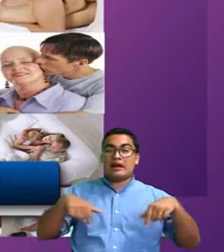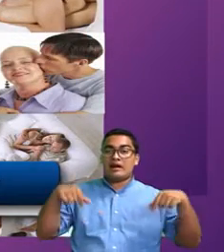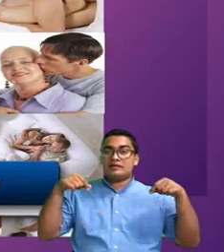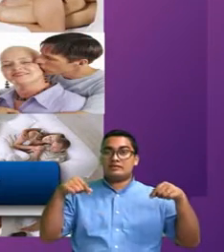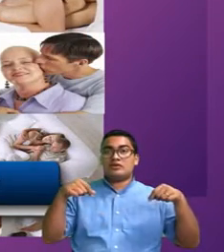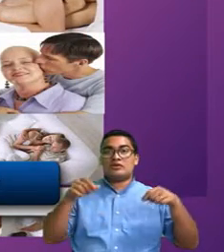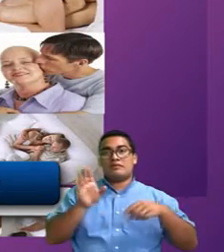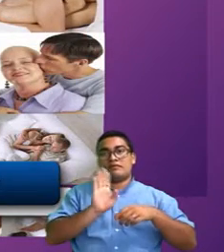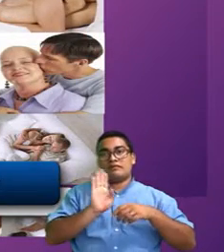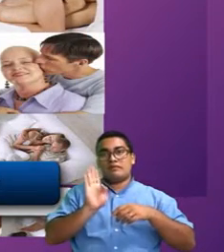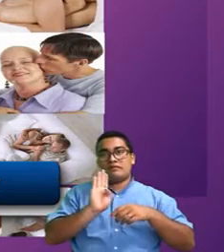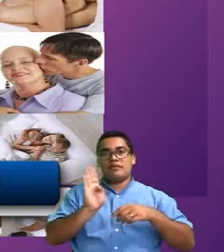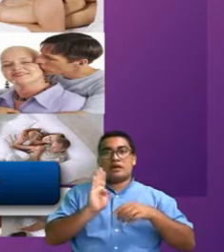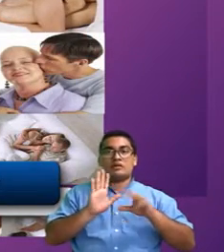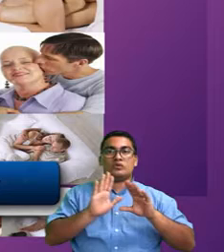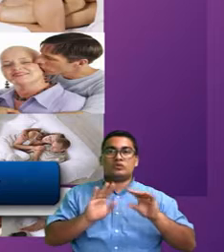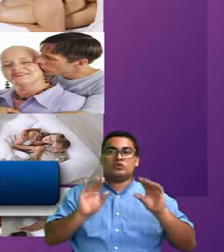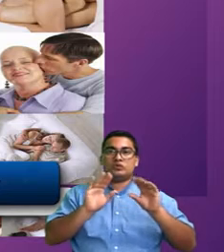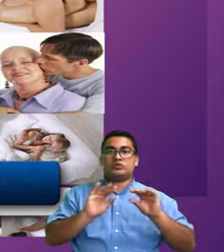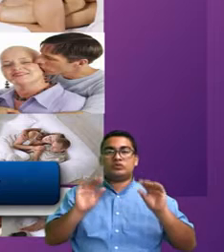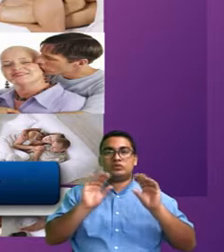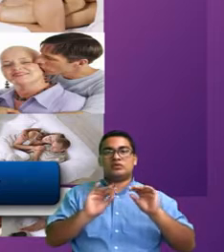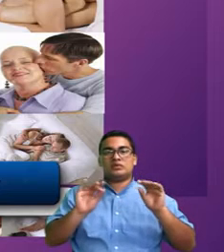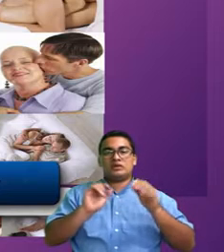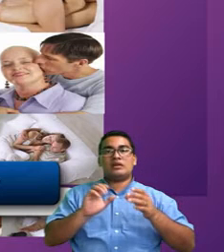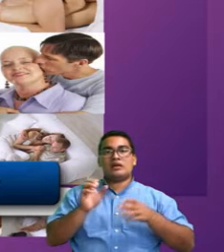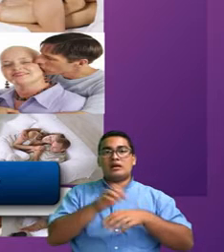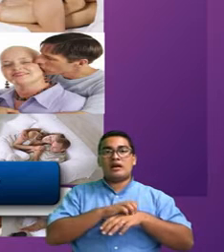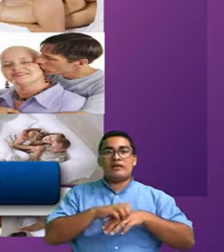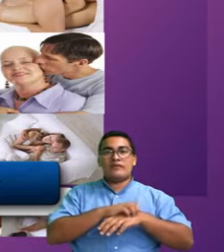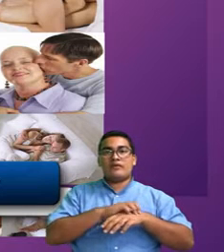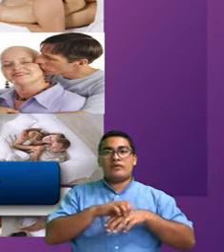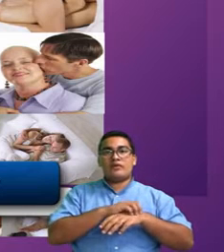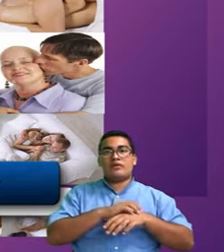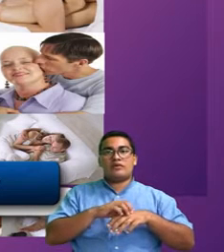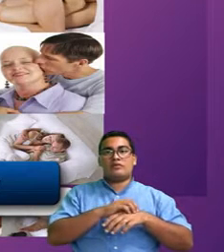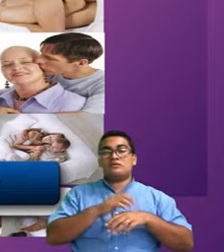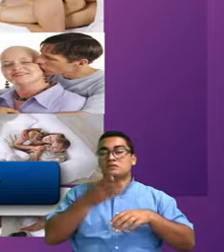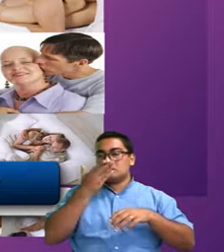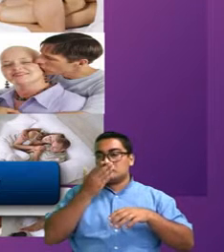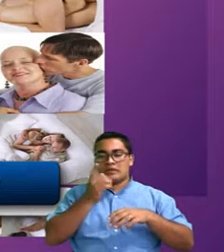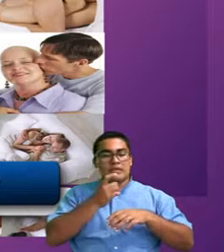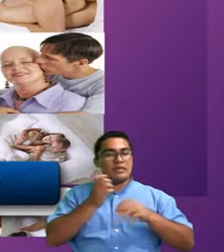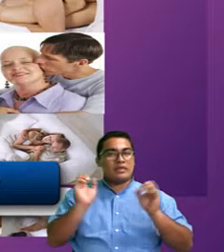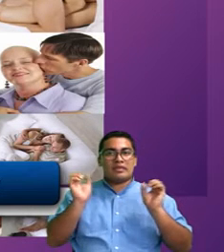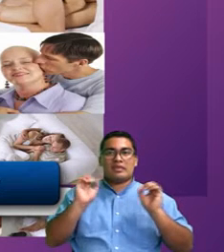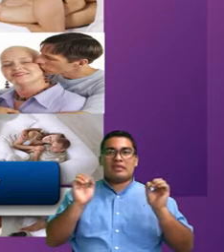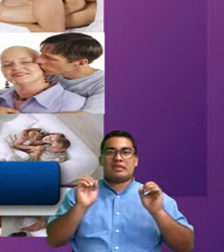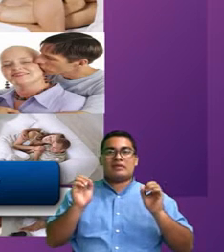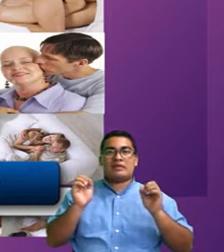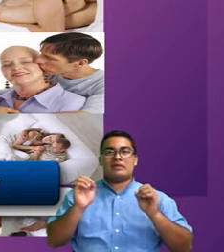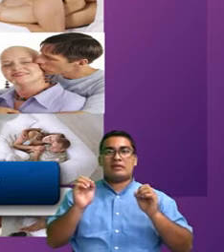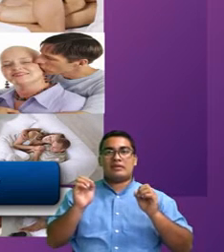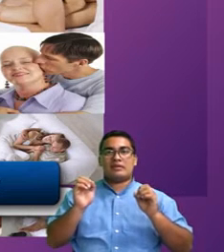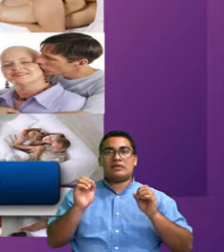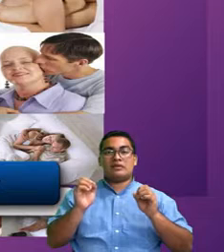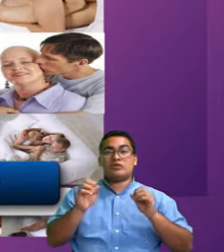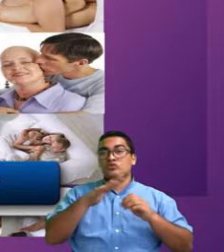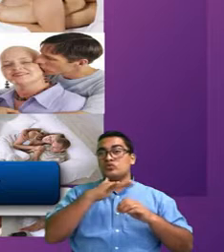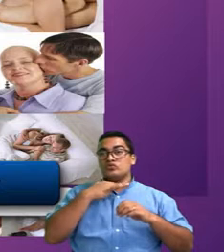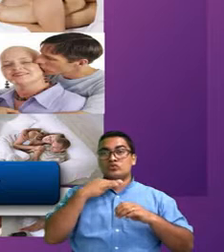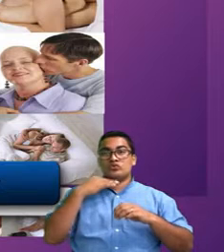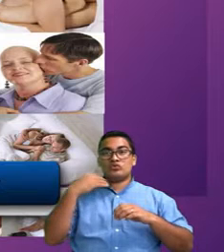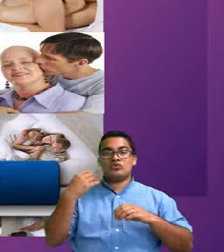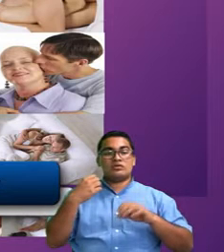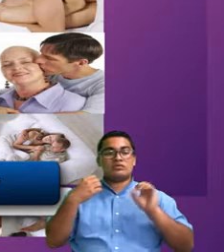sea blanca, de algodón, que use jabón transparente, sin olor y sin perfume, y que el cesto de la ropa sucia sea